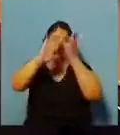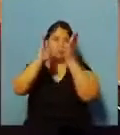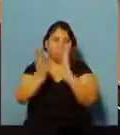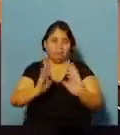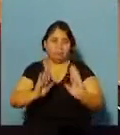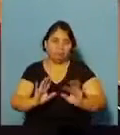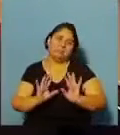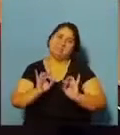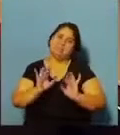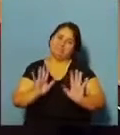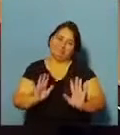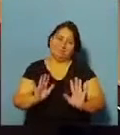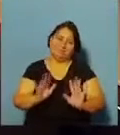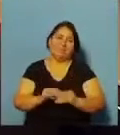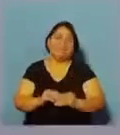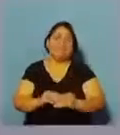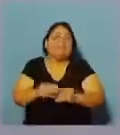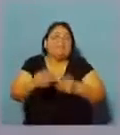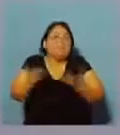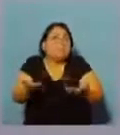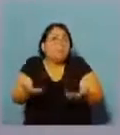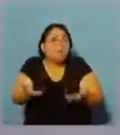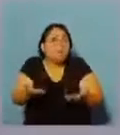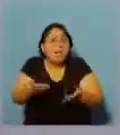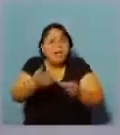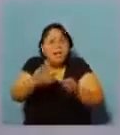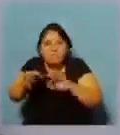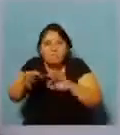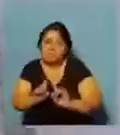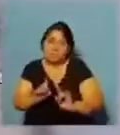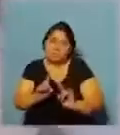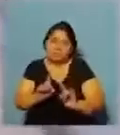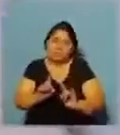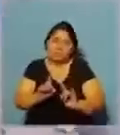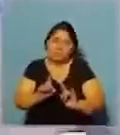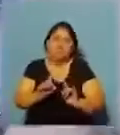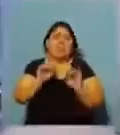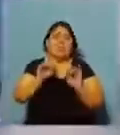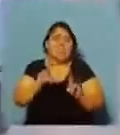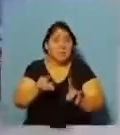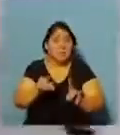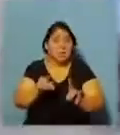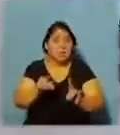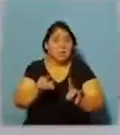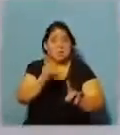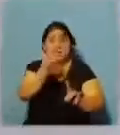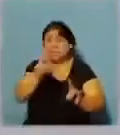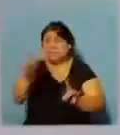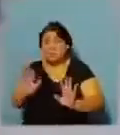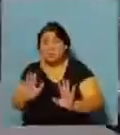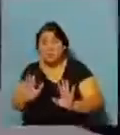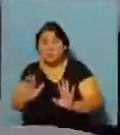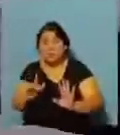llaman, indumentaria de talles, de los que más salen, o por ahí el talle de gente a lo que ellos